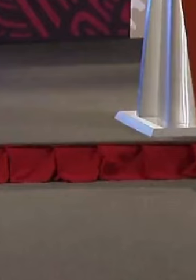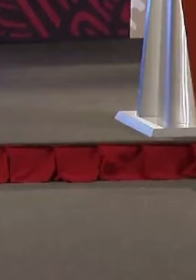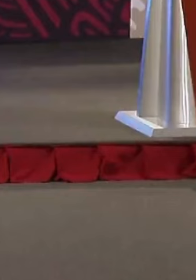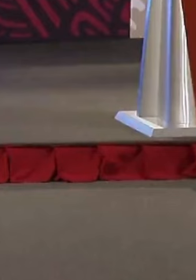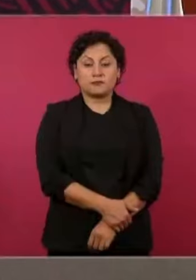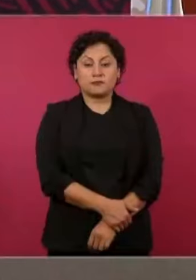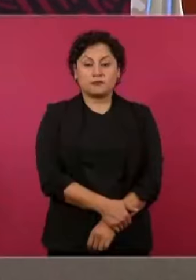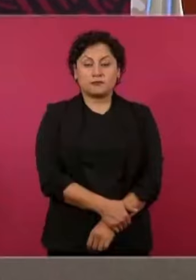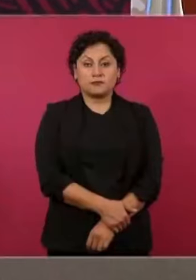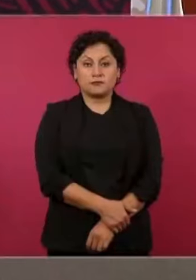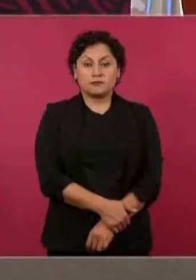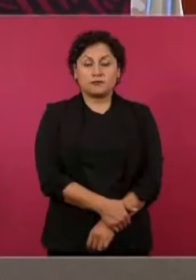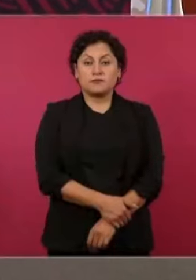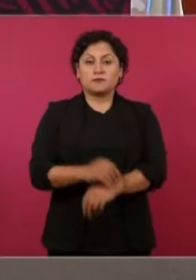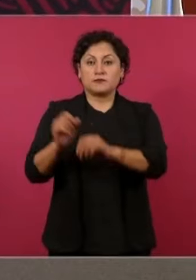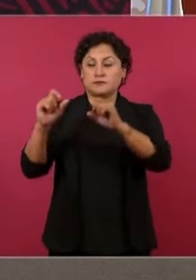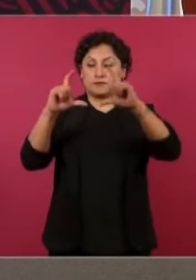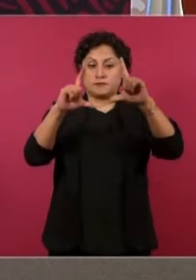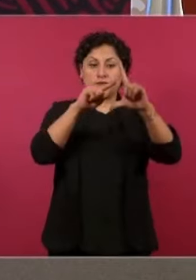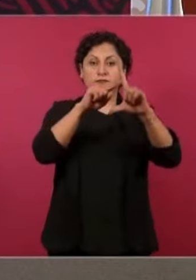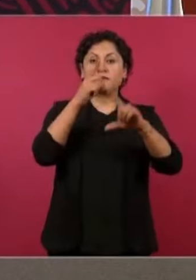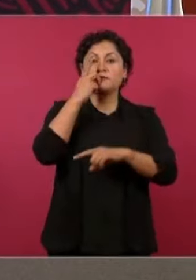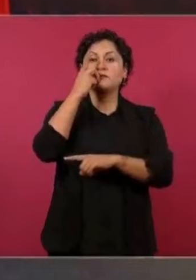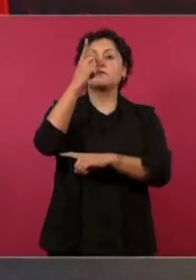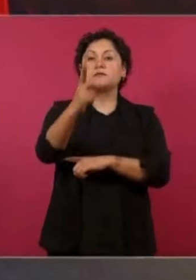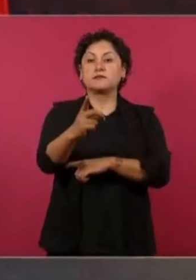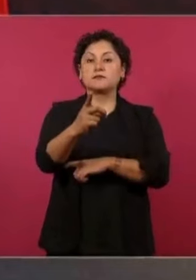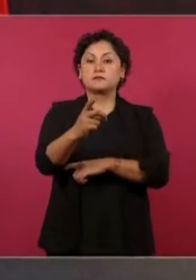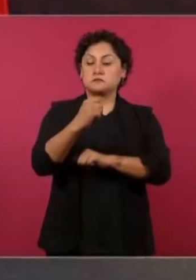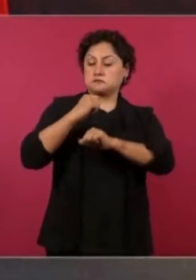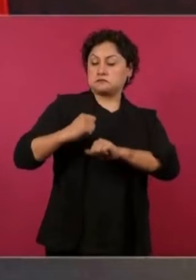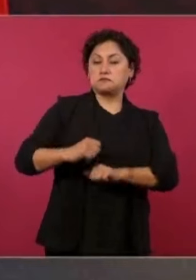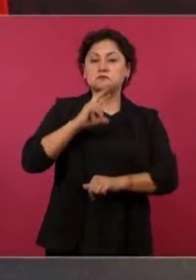Y las autoridades responden. Fox, no sé qué dijo ahí.